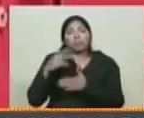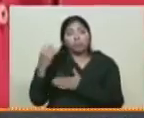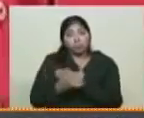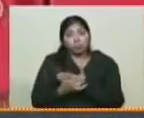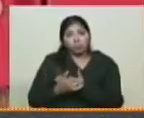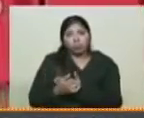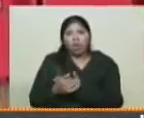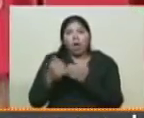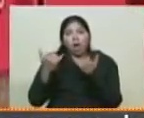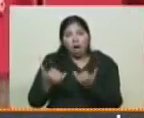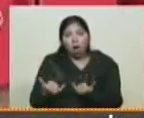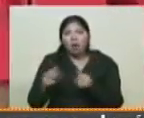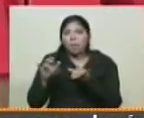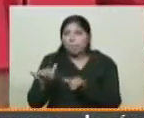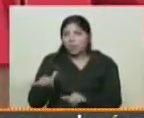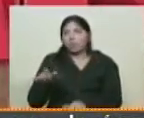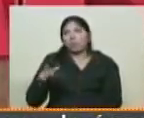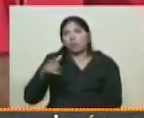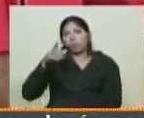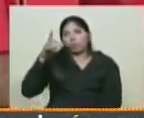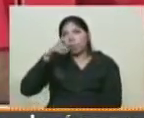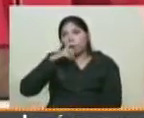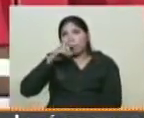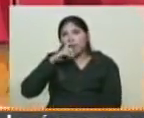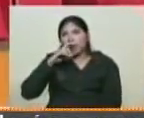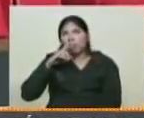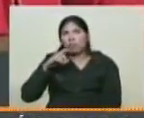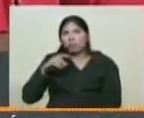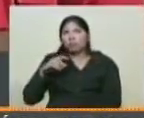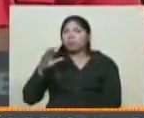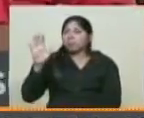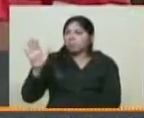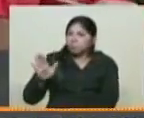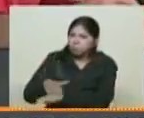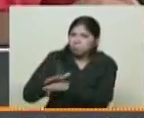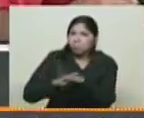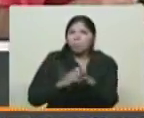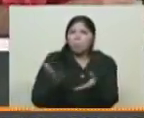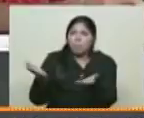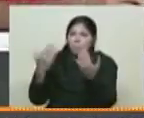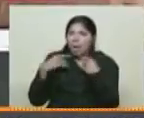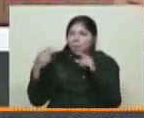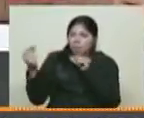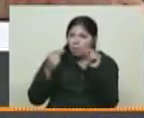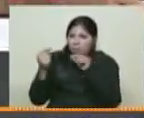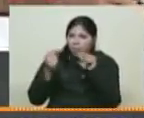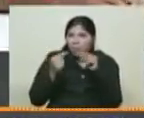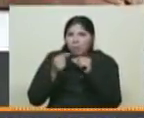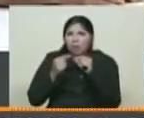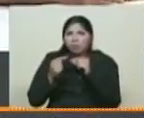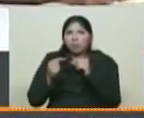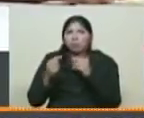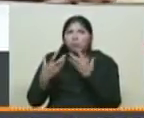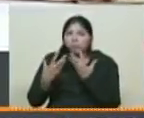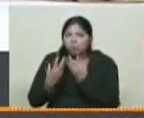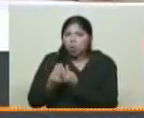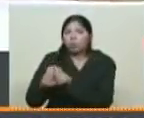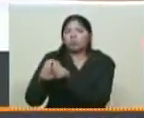presidente Nicolás Maduro convoca a su pueblo para discutir sabiamente y para proponer y acompañar en acciones